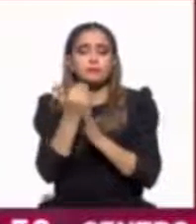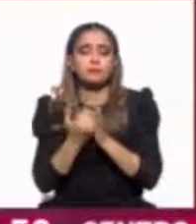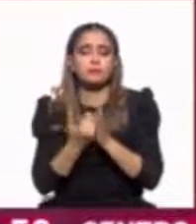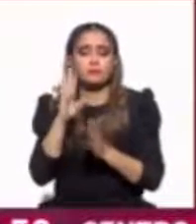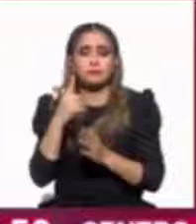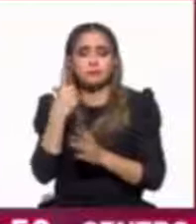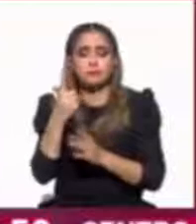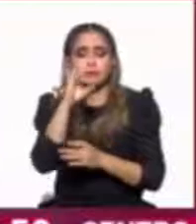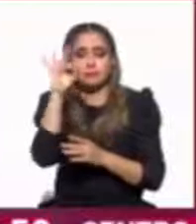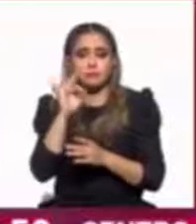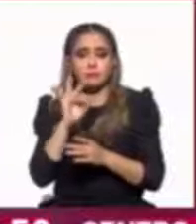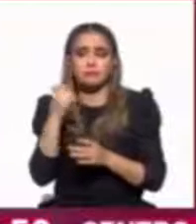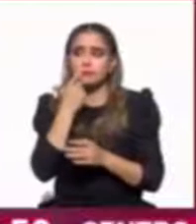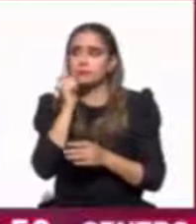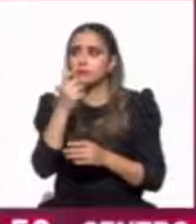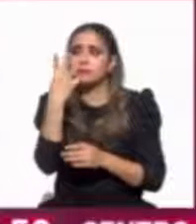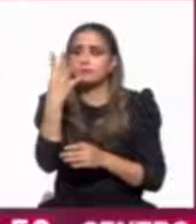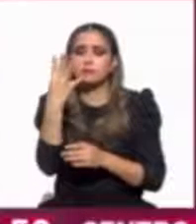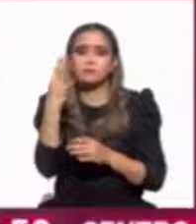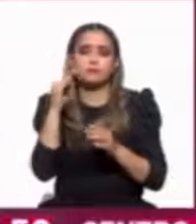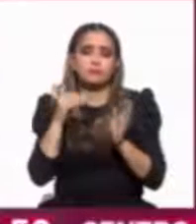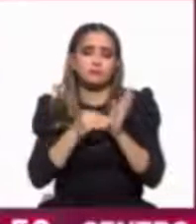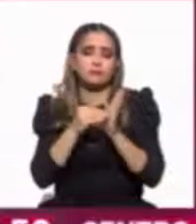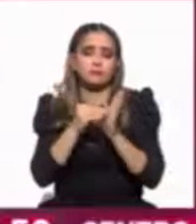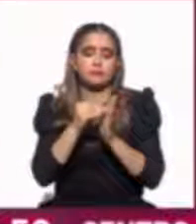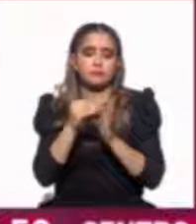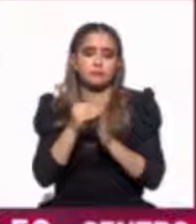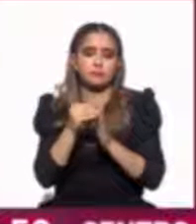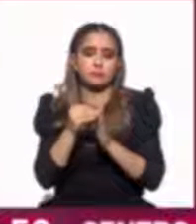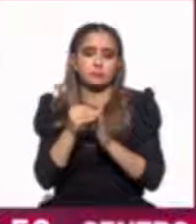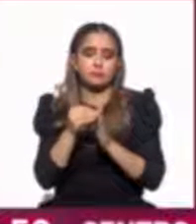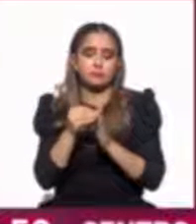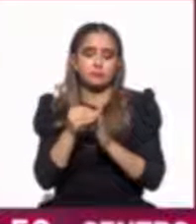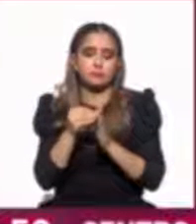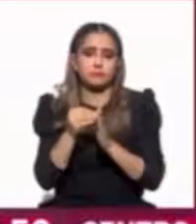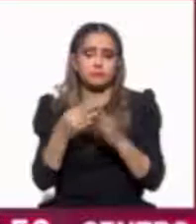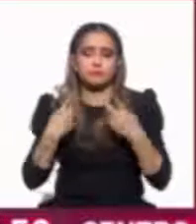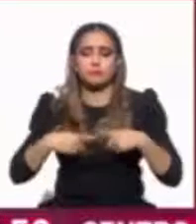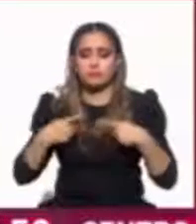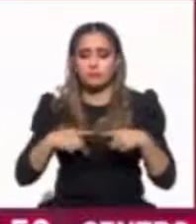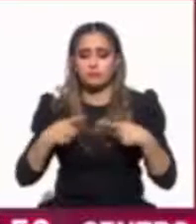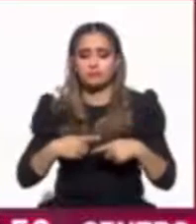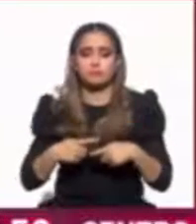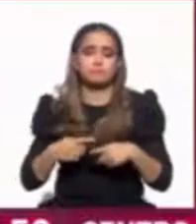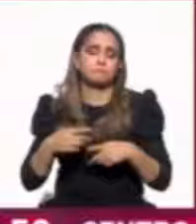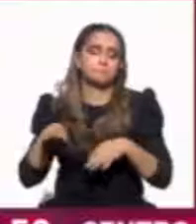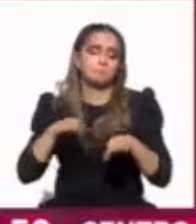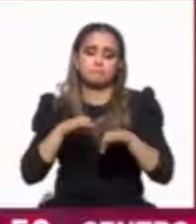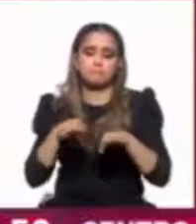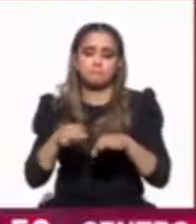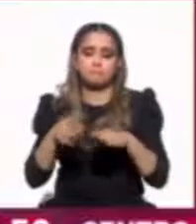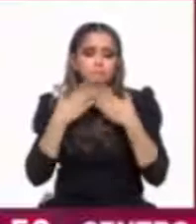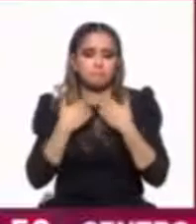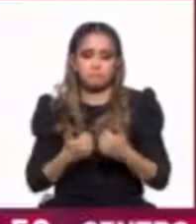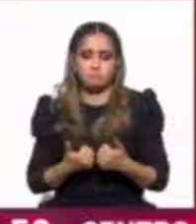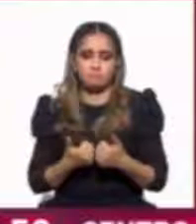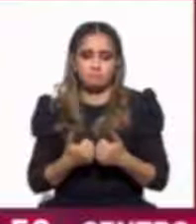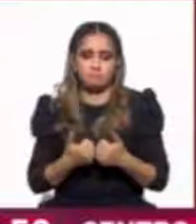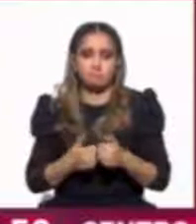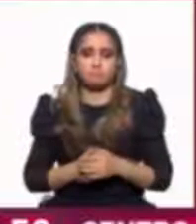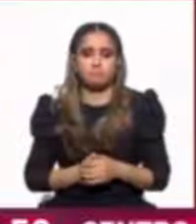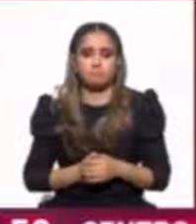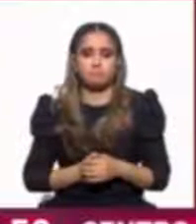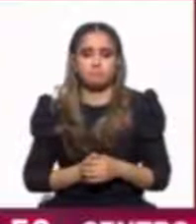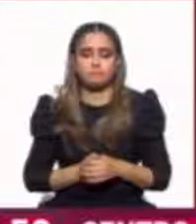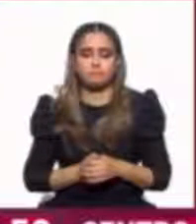de un poco más de 4 millones de personas afectadas en el agregado. Y si lo vemos